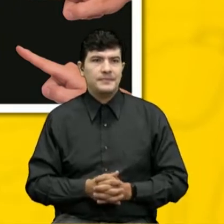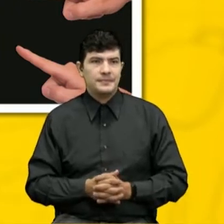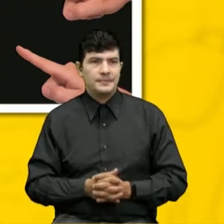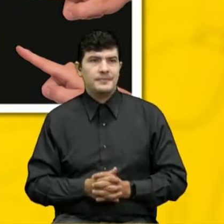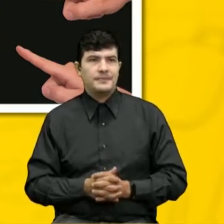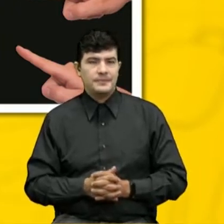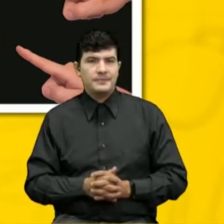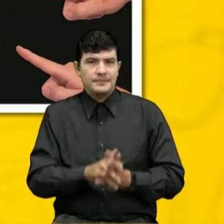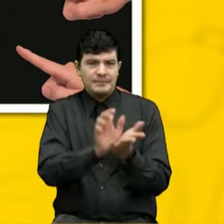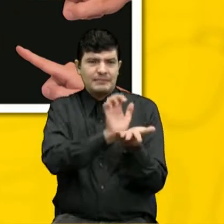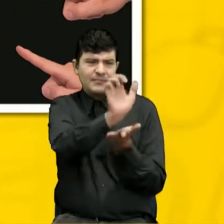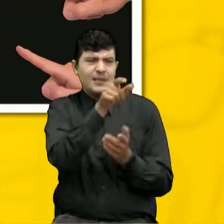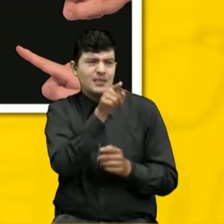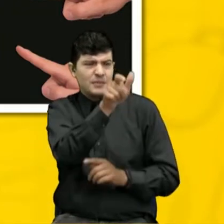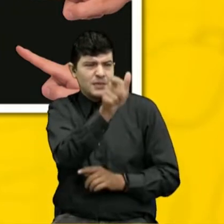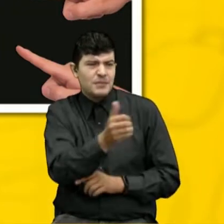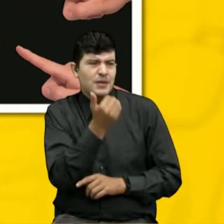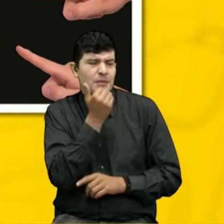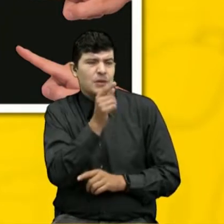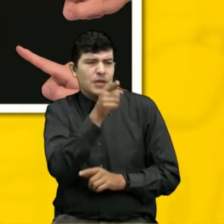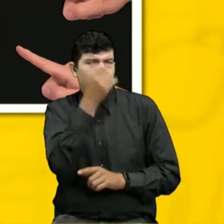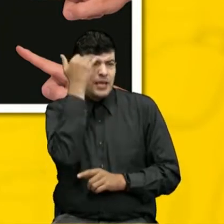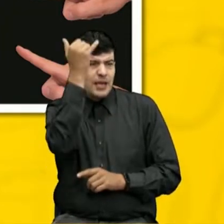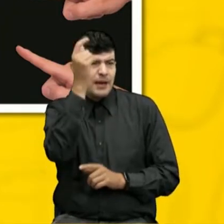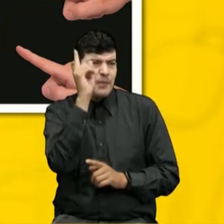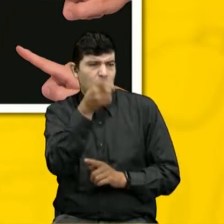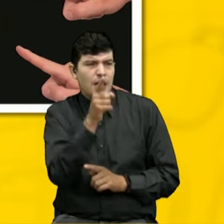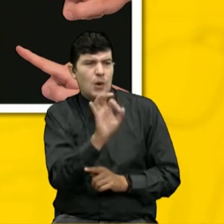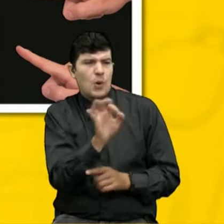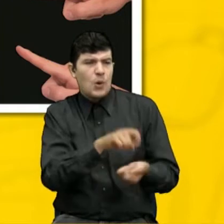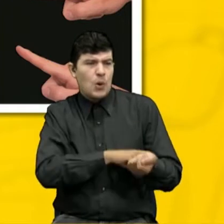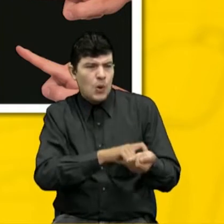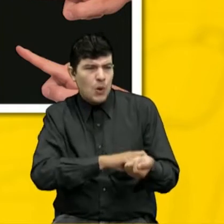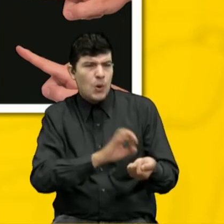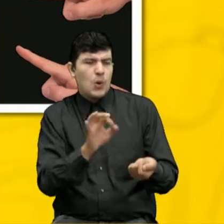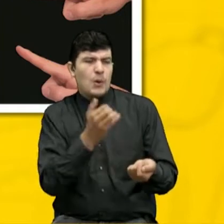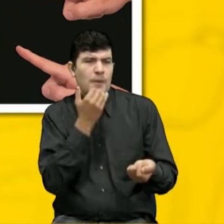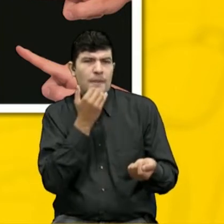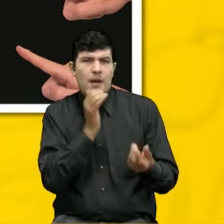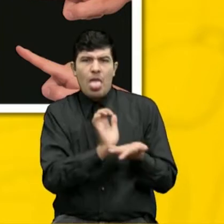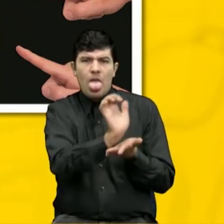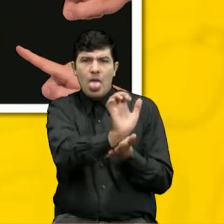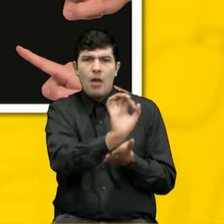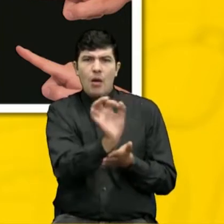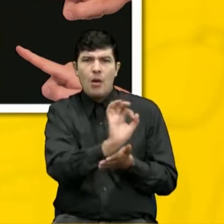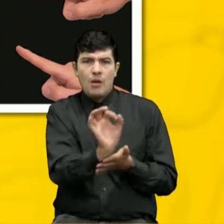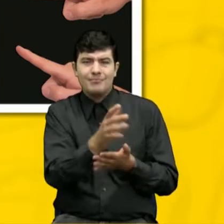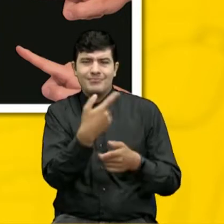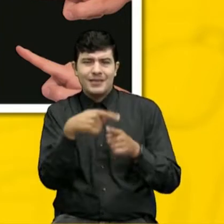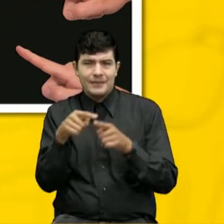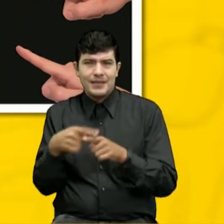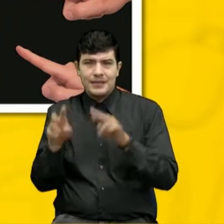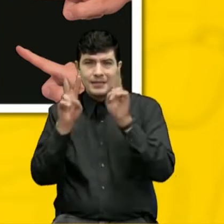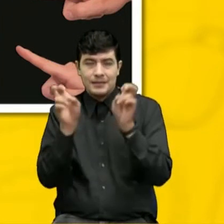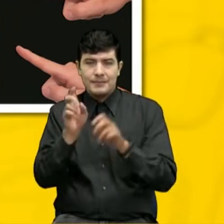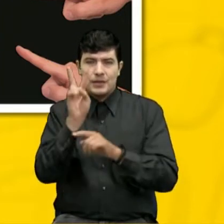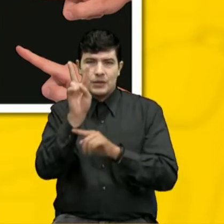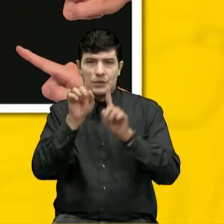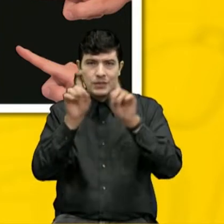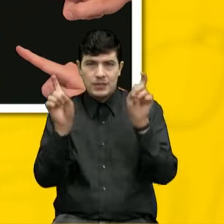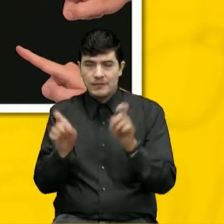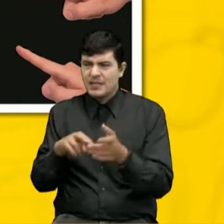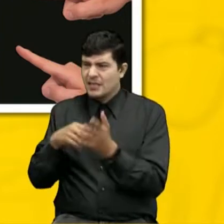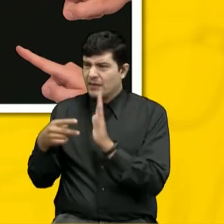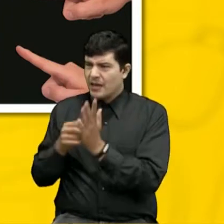de raza, sexo, ideas políticas, religión. Por ejemplo, la segregación y el apartheid. Te voy a hablar dos cositas muy puntuales de la segregación. ¿Qué